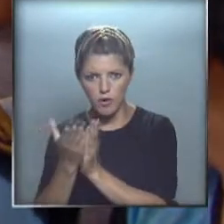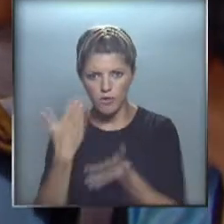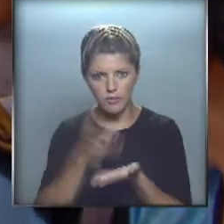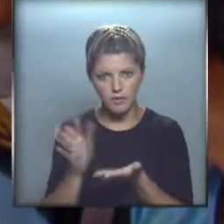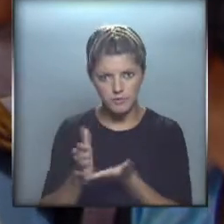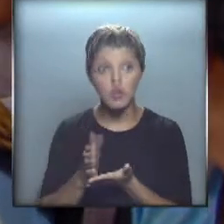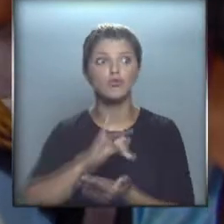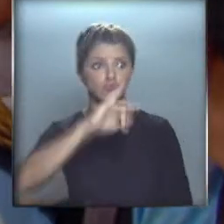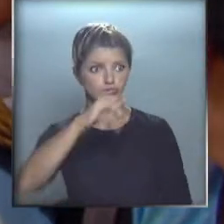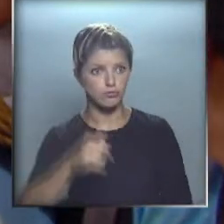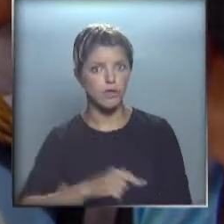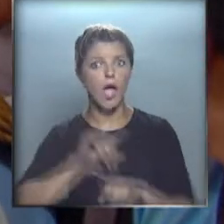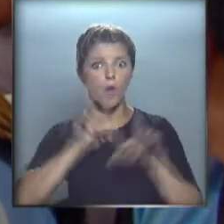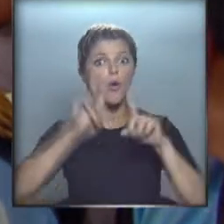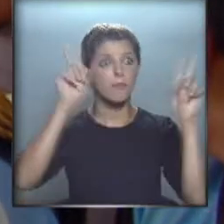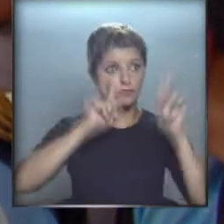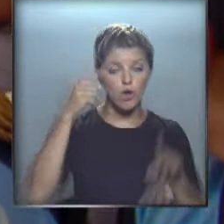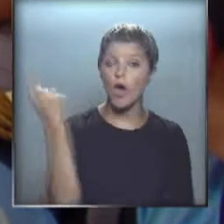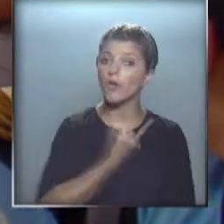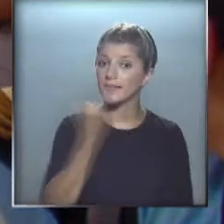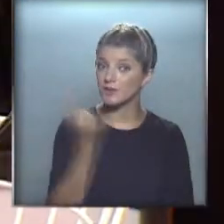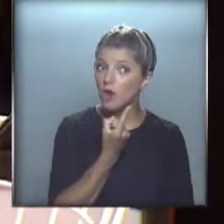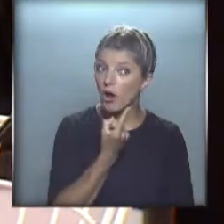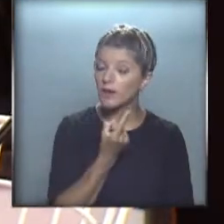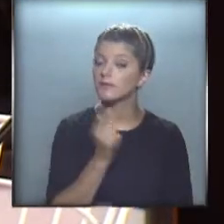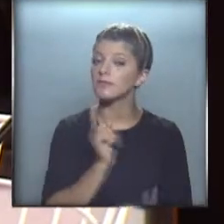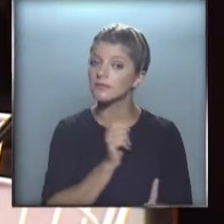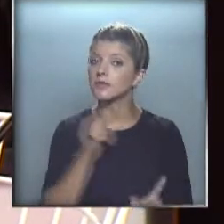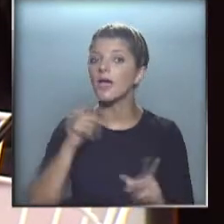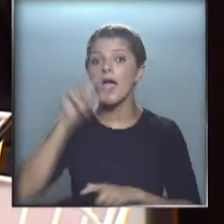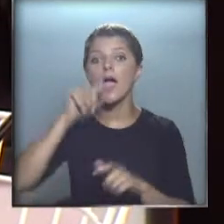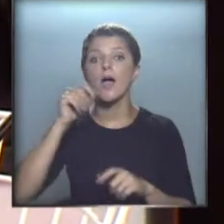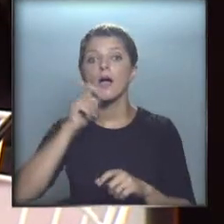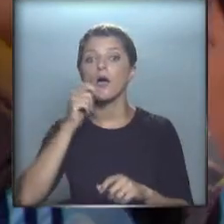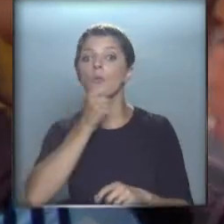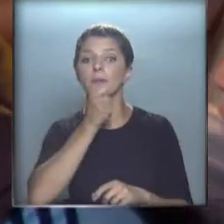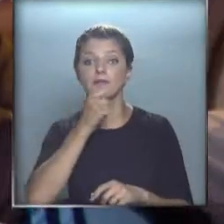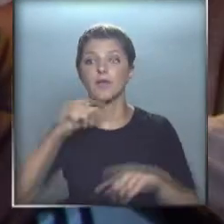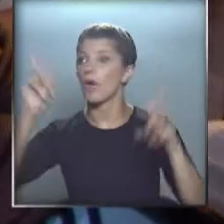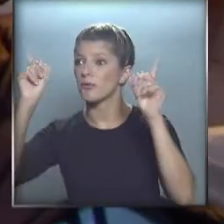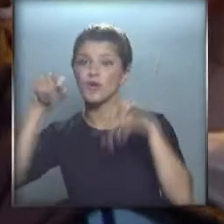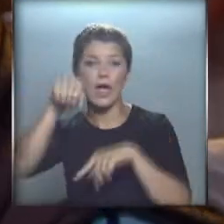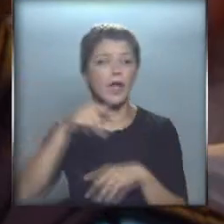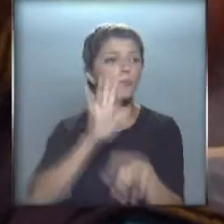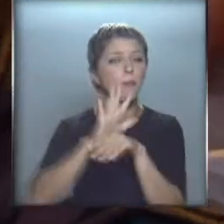que como directores o profesores que tratan a los profesores como chorros o